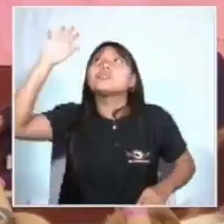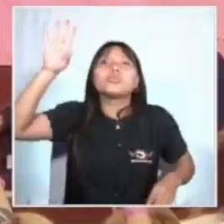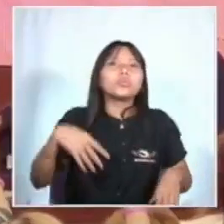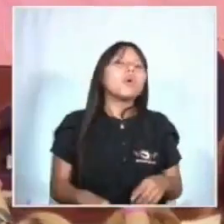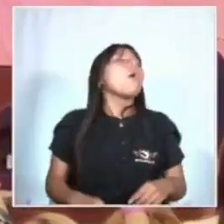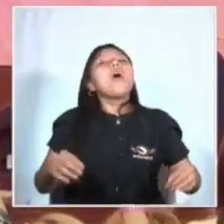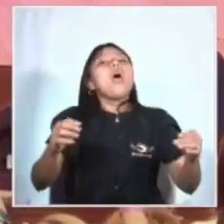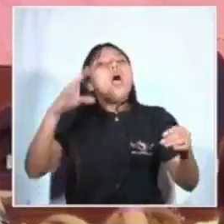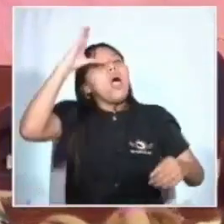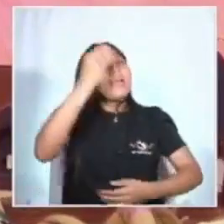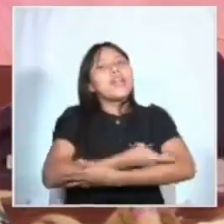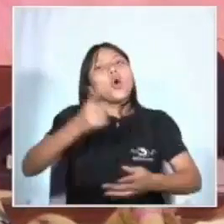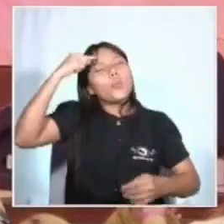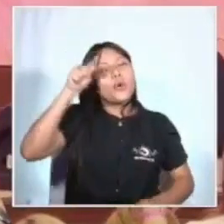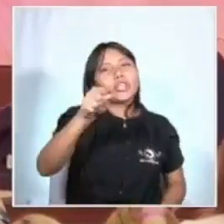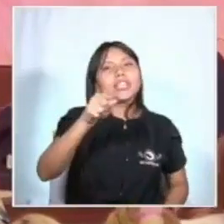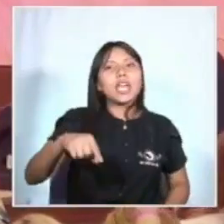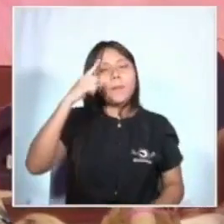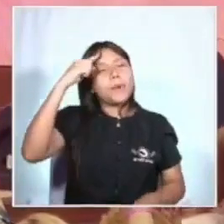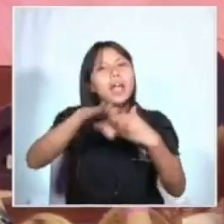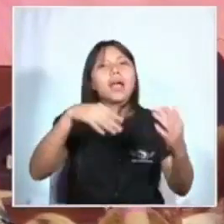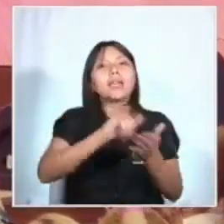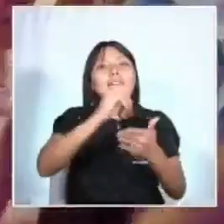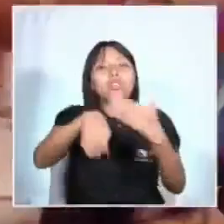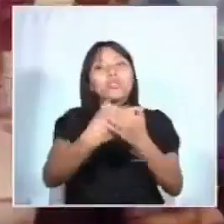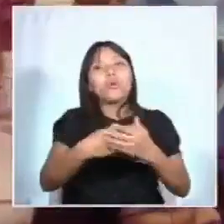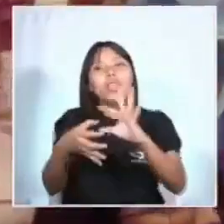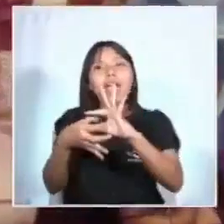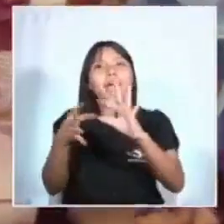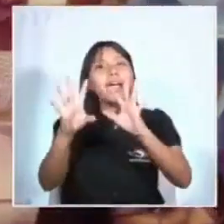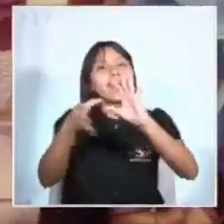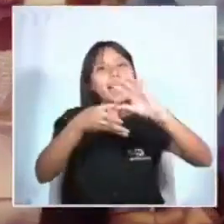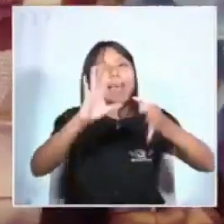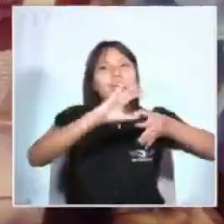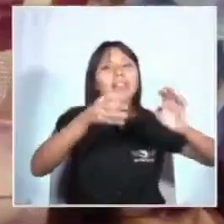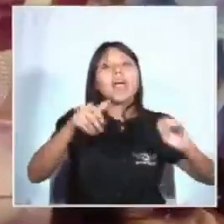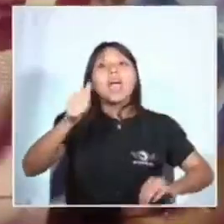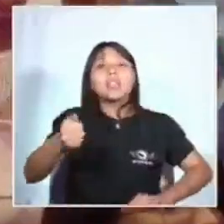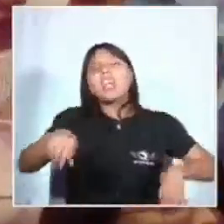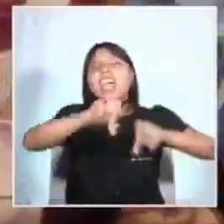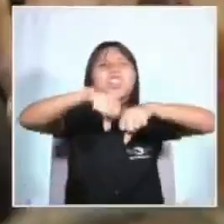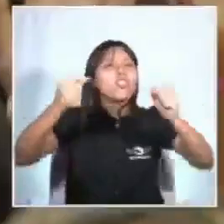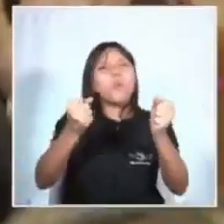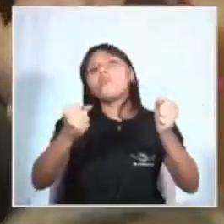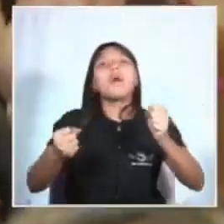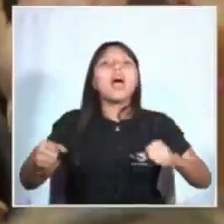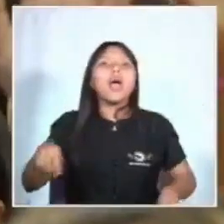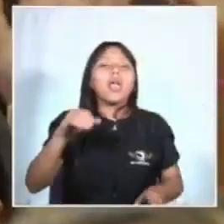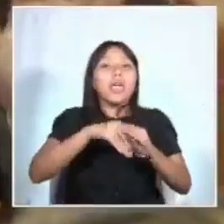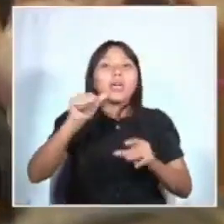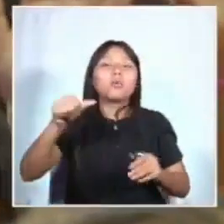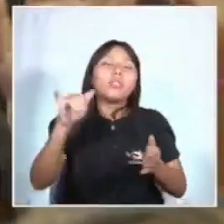para que toda cadena de impiedad se rompiera en tu vida, para que te convirtieras en una que posee